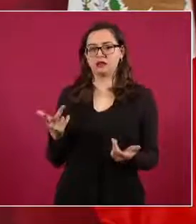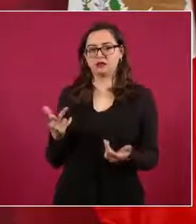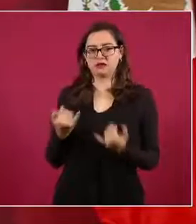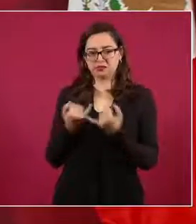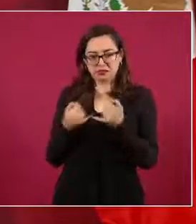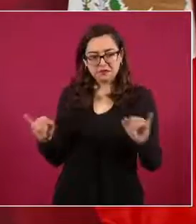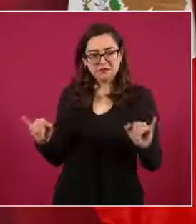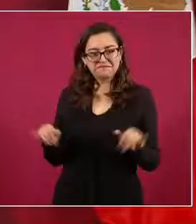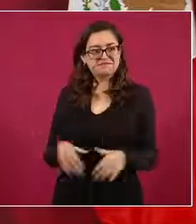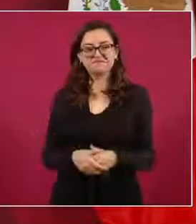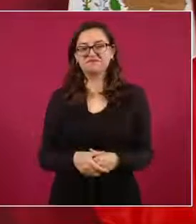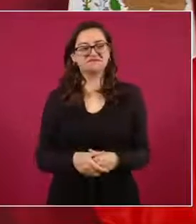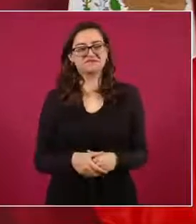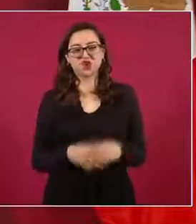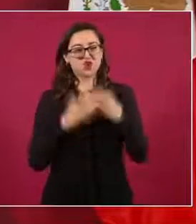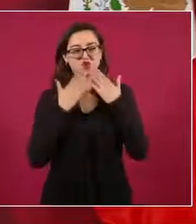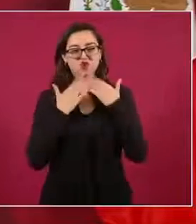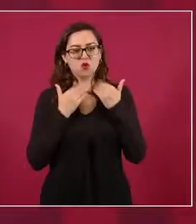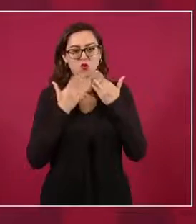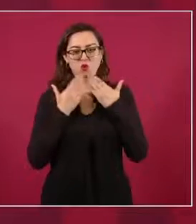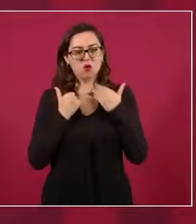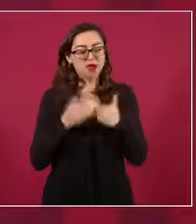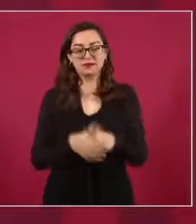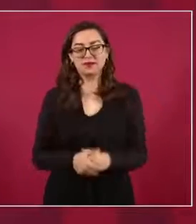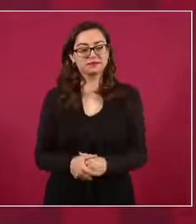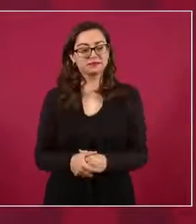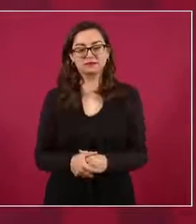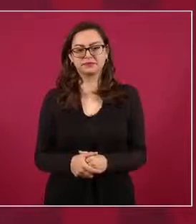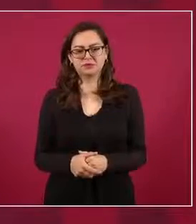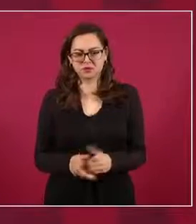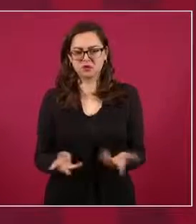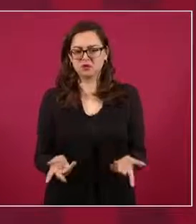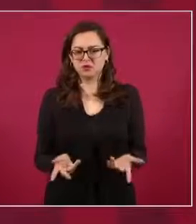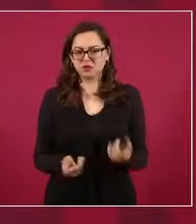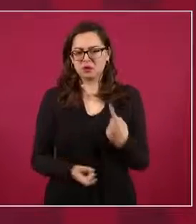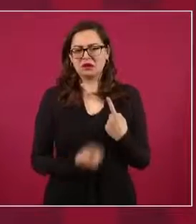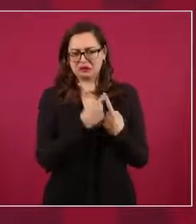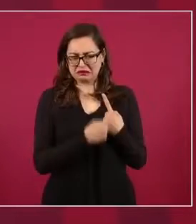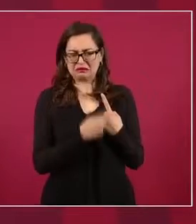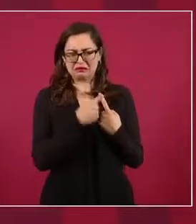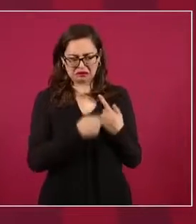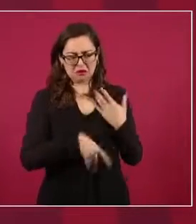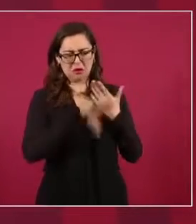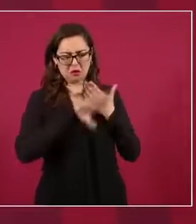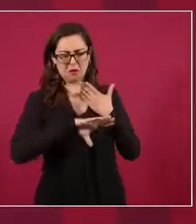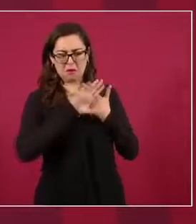verdaderamente independiente, aunque sea crítico, pues, no hay.